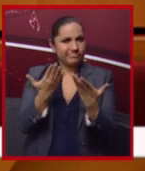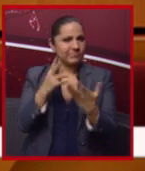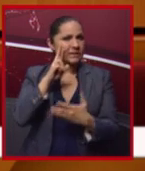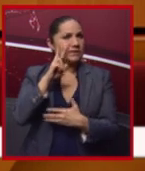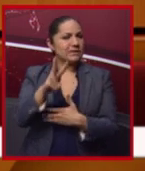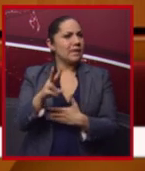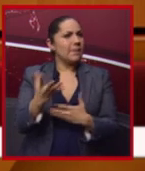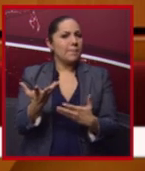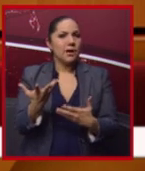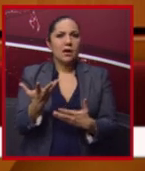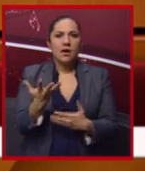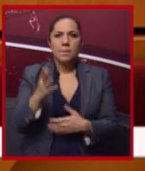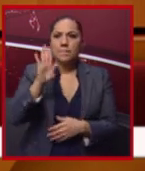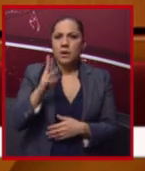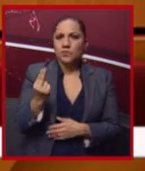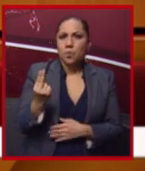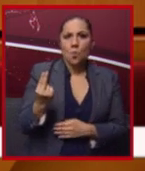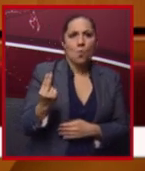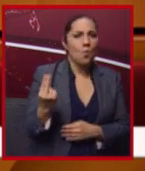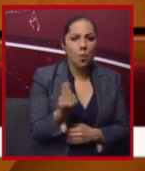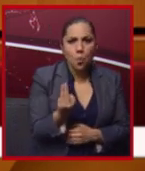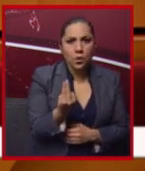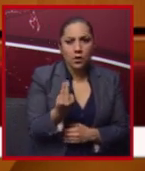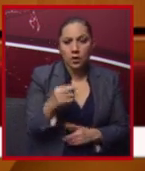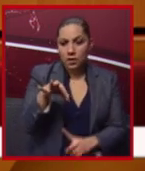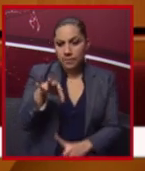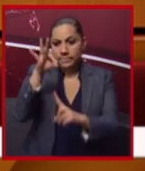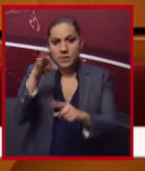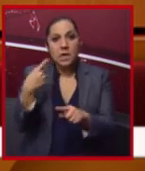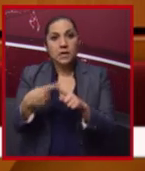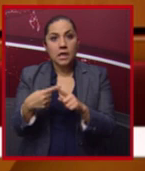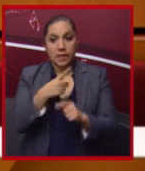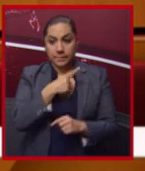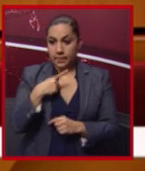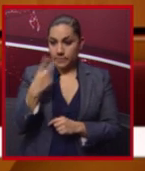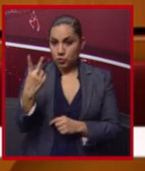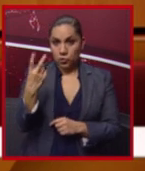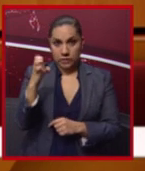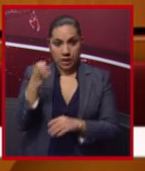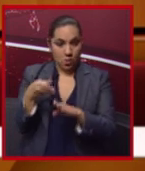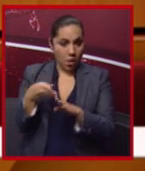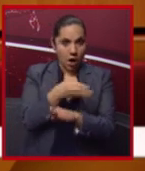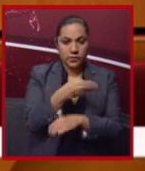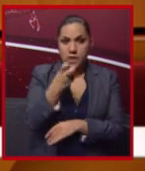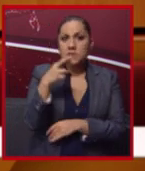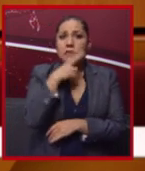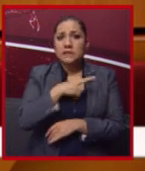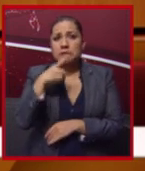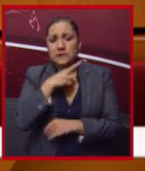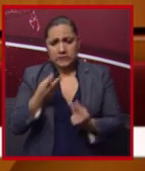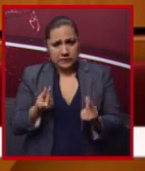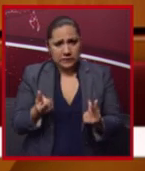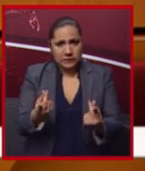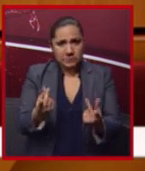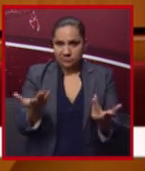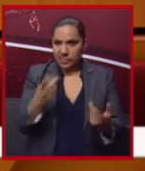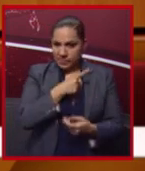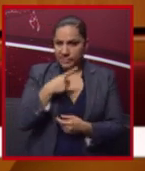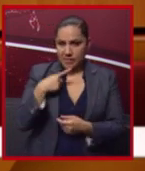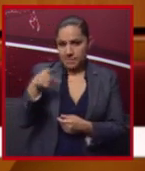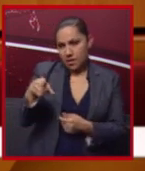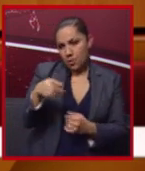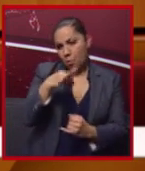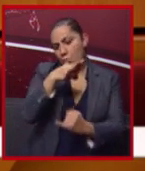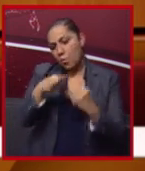necesitamos tener nombrado a esta ministra o ministro antes del 2 de enero, que es el día que se elige al próximo presidente de la Suprema Corte